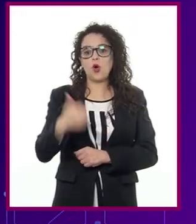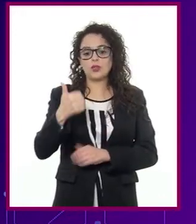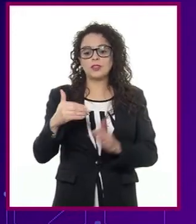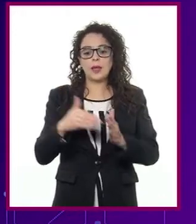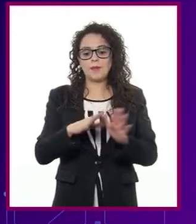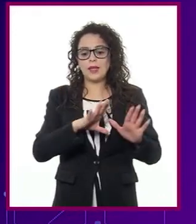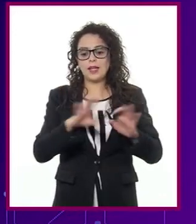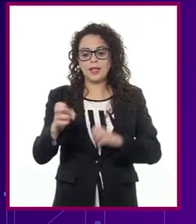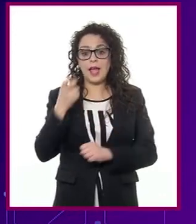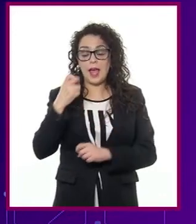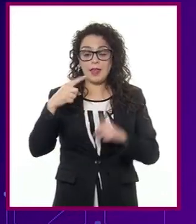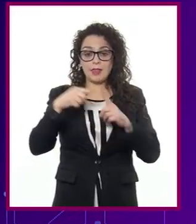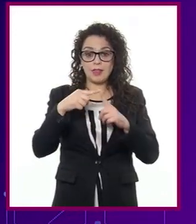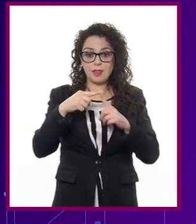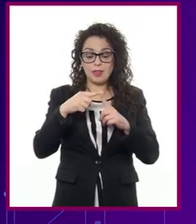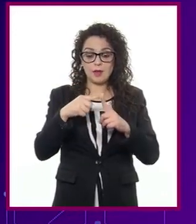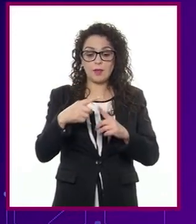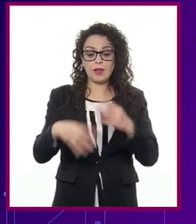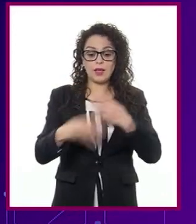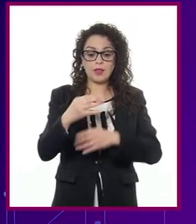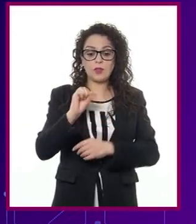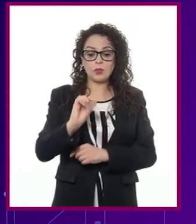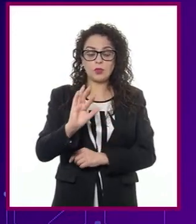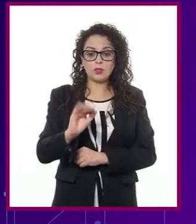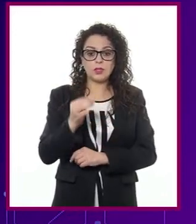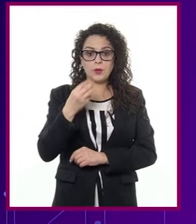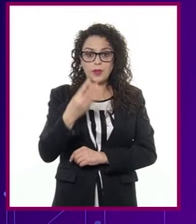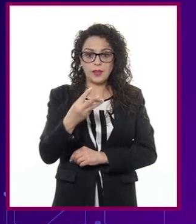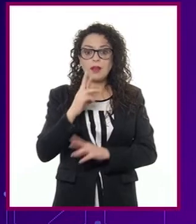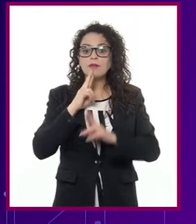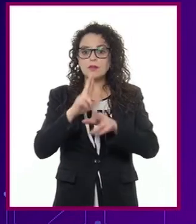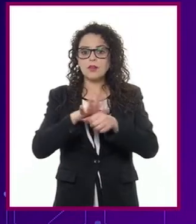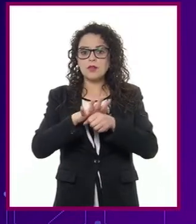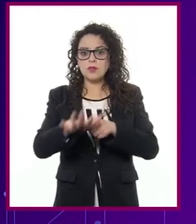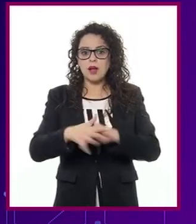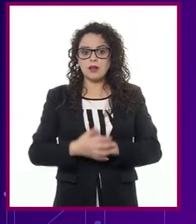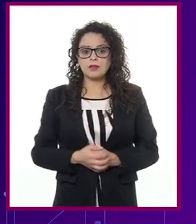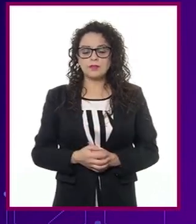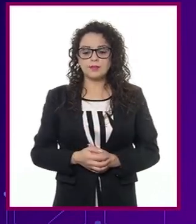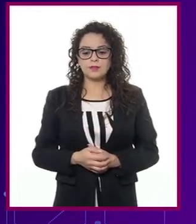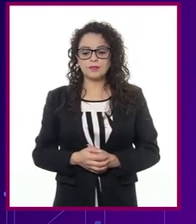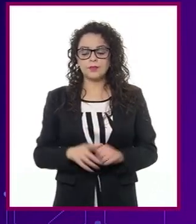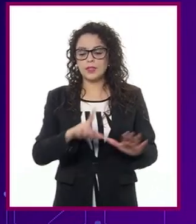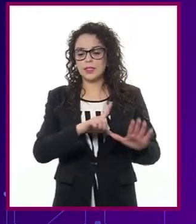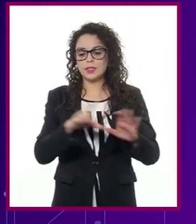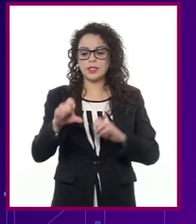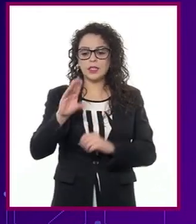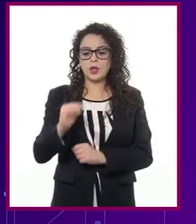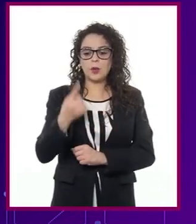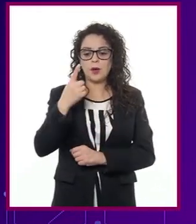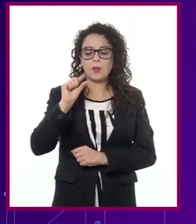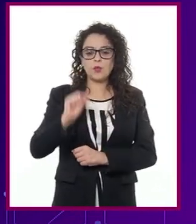esta cantidad entre 14.53, nos da como resultado